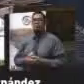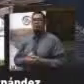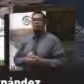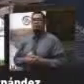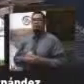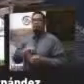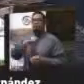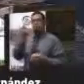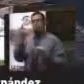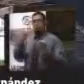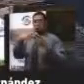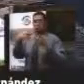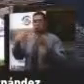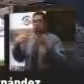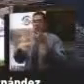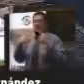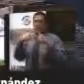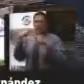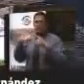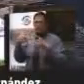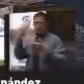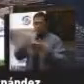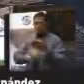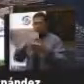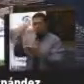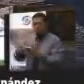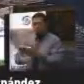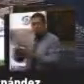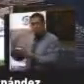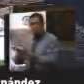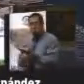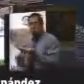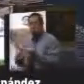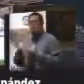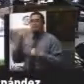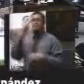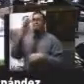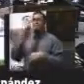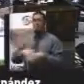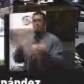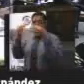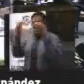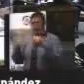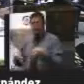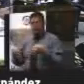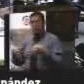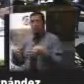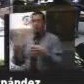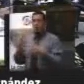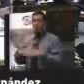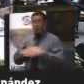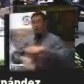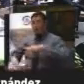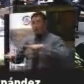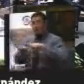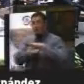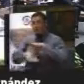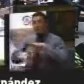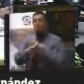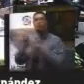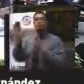otros textos igual, pero ya propiamente lo que es la piedra fundamental